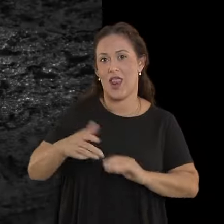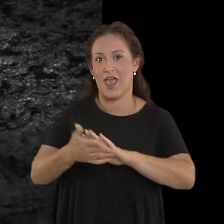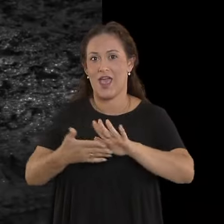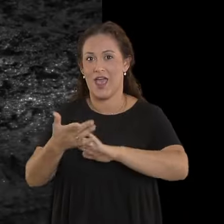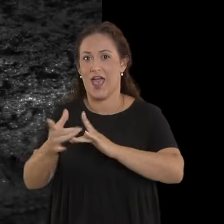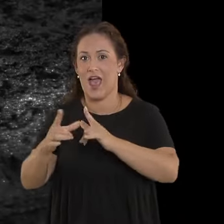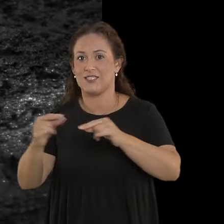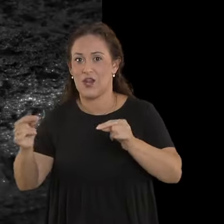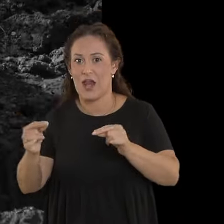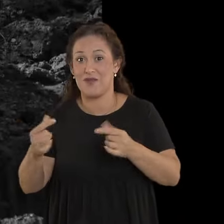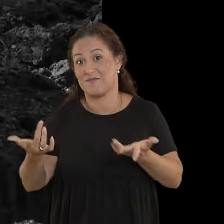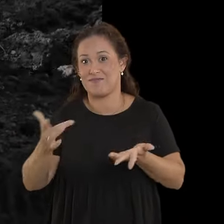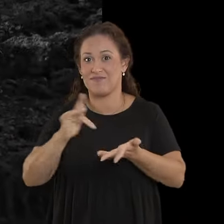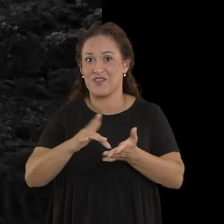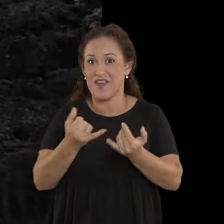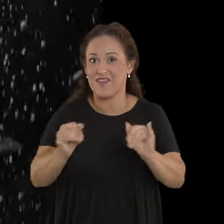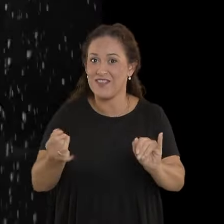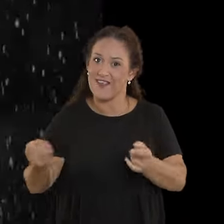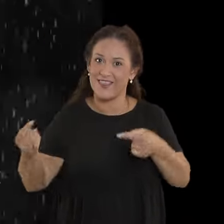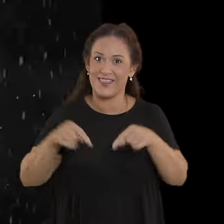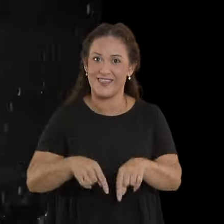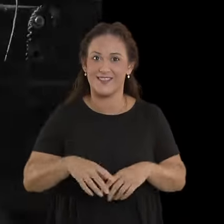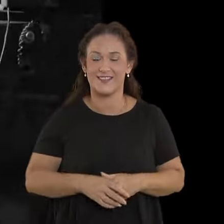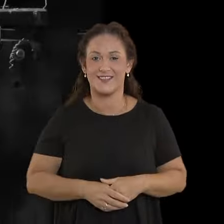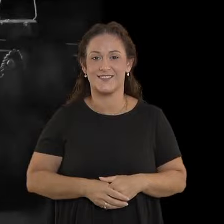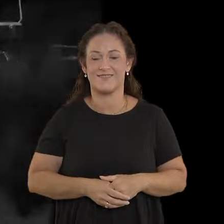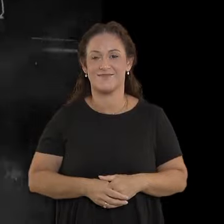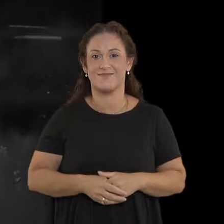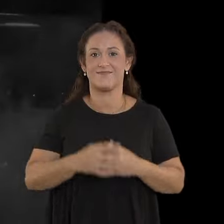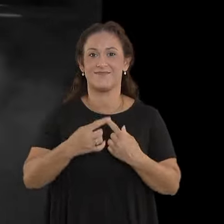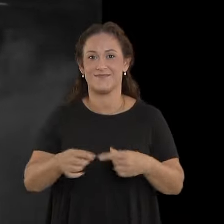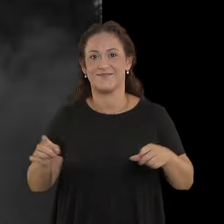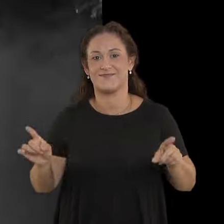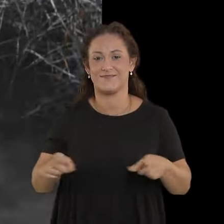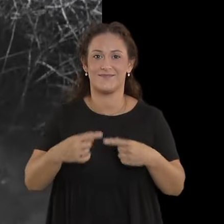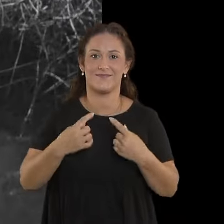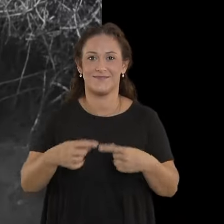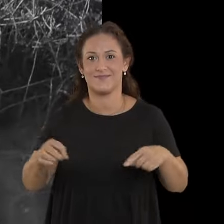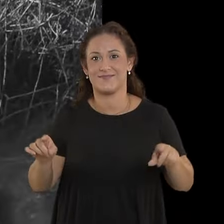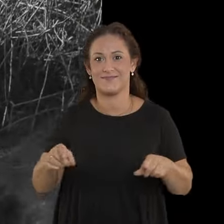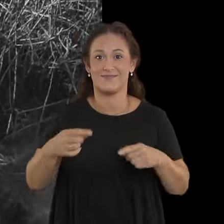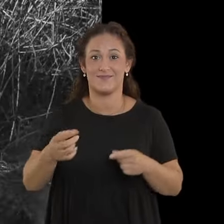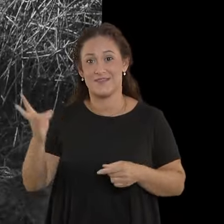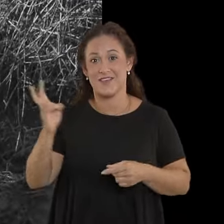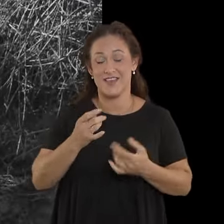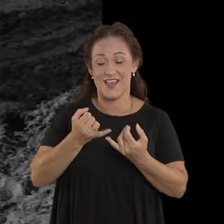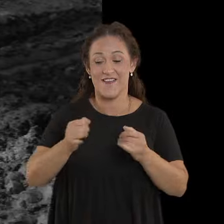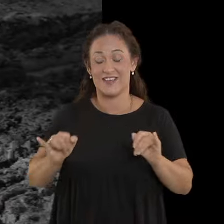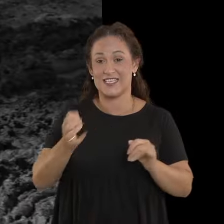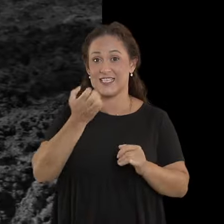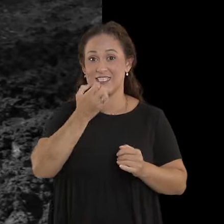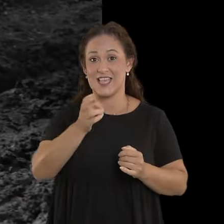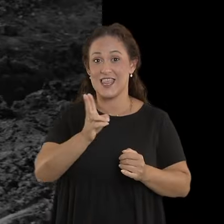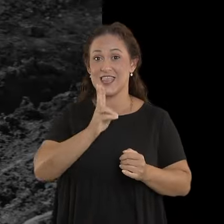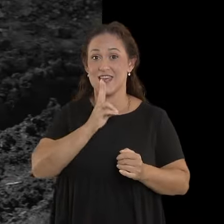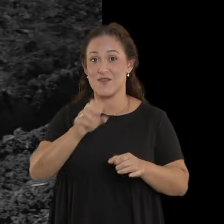¡Hala!, en el evento quedamos. Venga, baile, venga, fiesta, y hasta que se rompa el suelo, que si rompen los